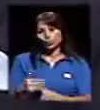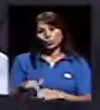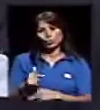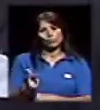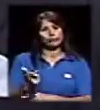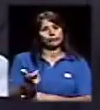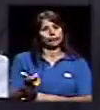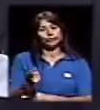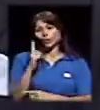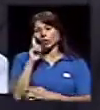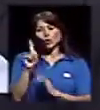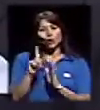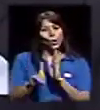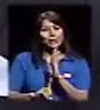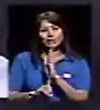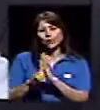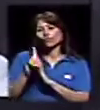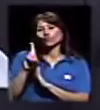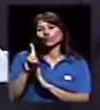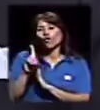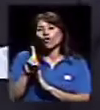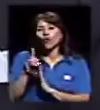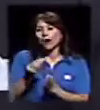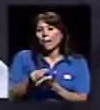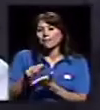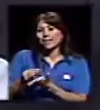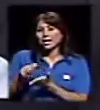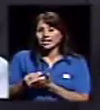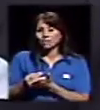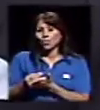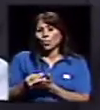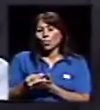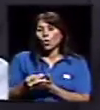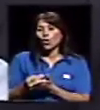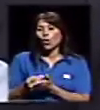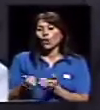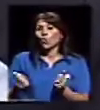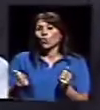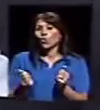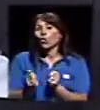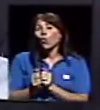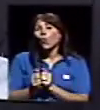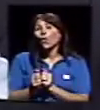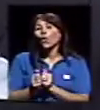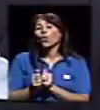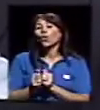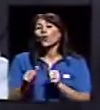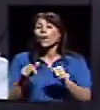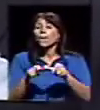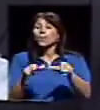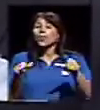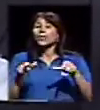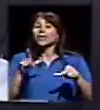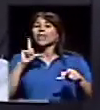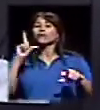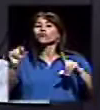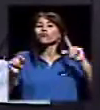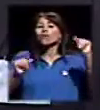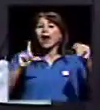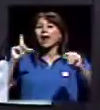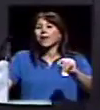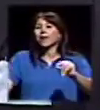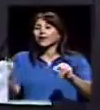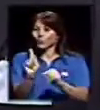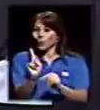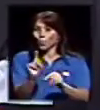su capitalismo a partir, digamos, de la gran propiedad rural, sino más bien a partir